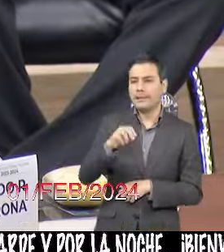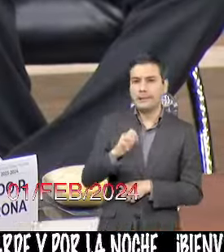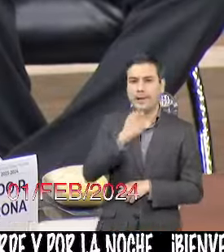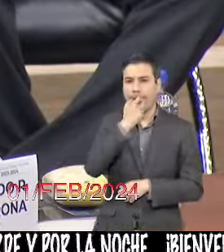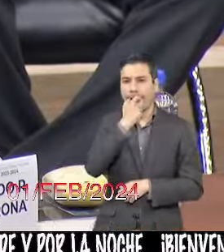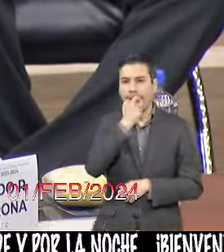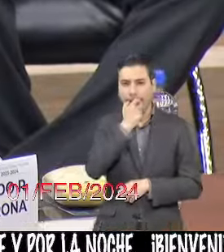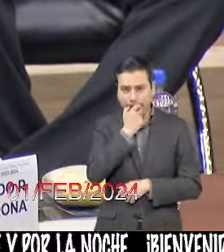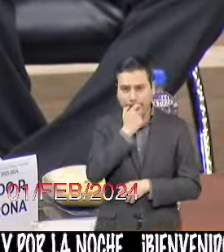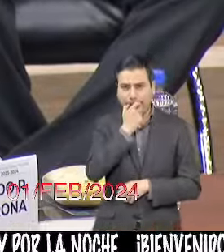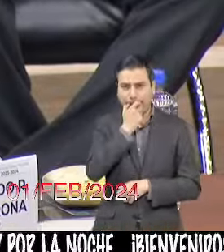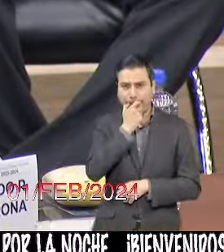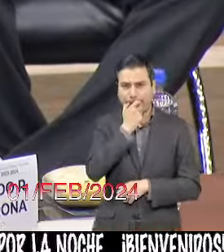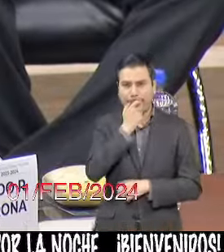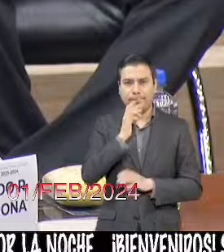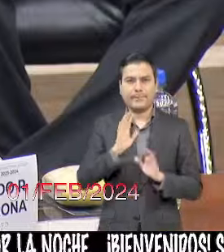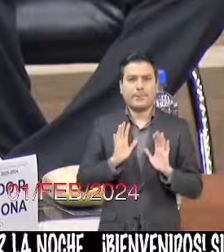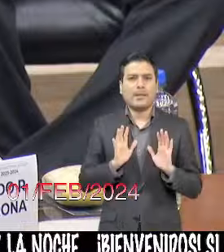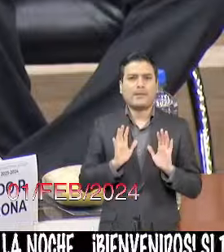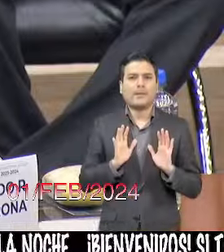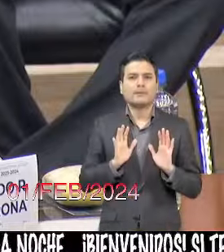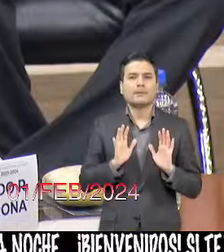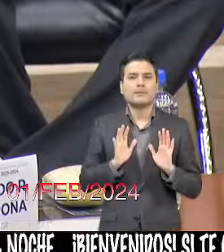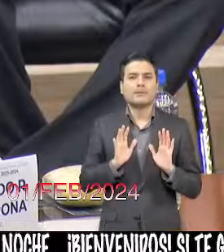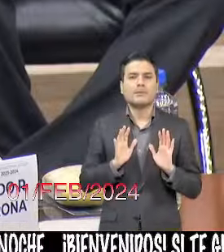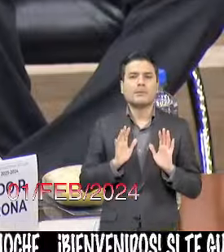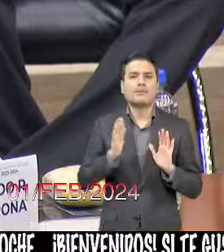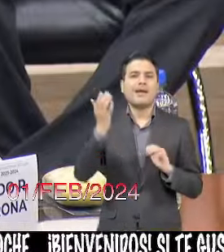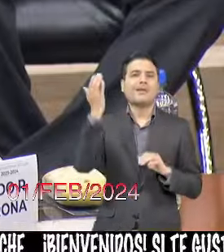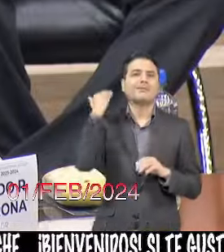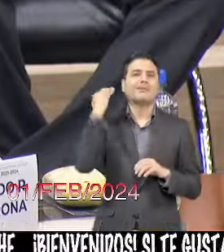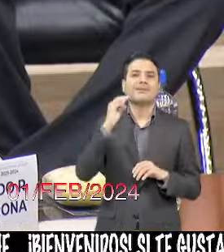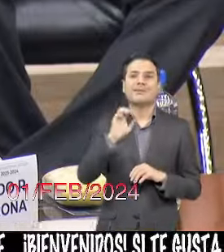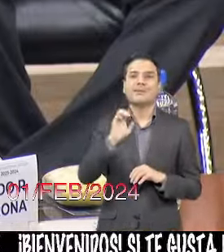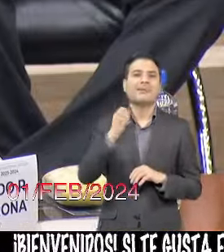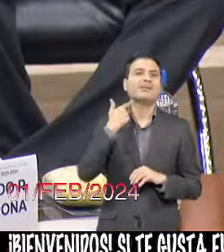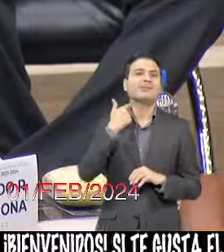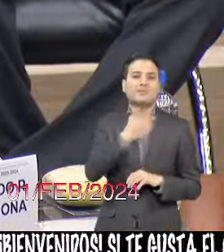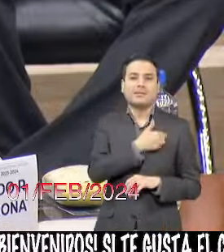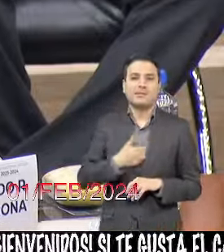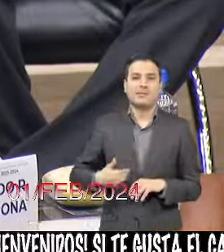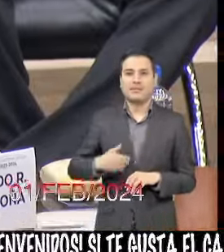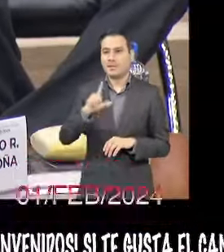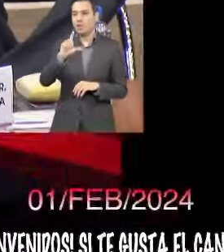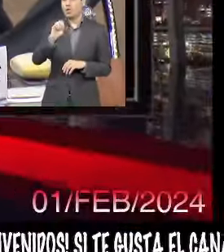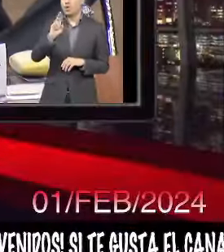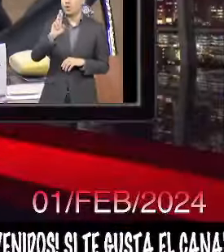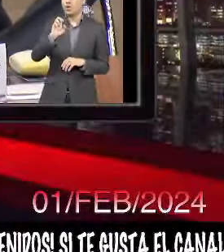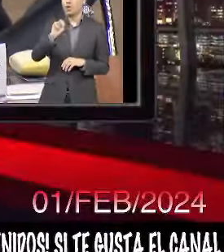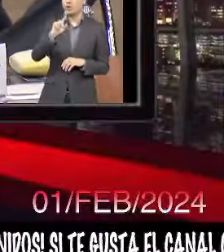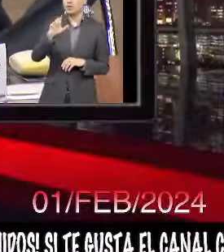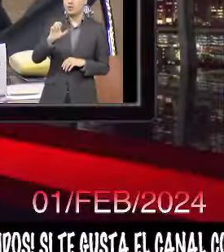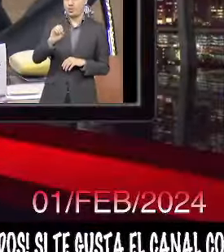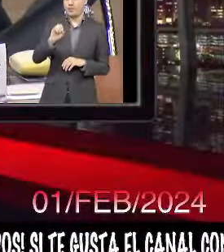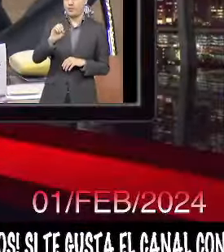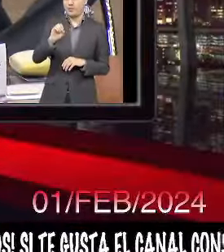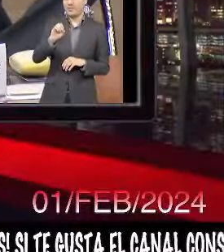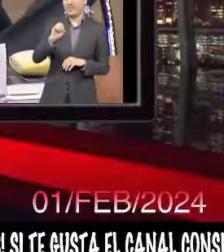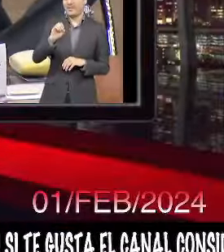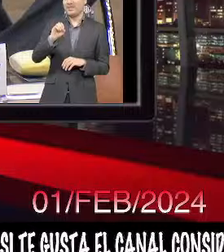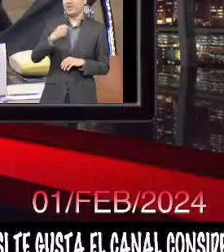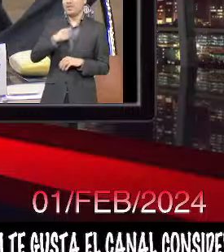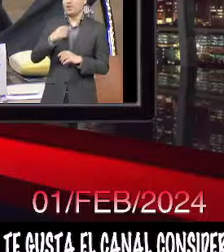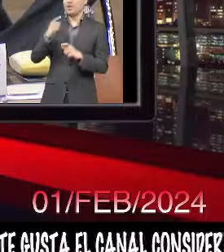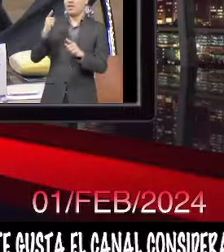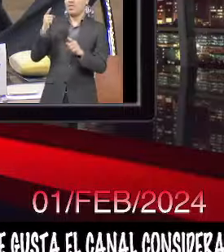árbitro. Decían que yo exageraba cuando al expresidente del INE, Lorenzo Córdoba, le decía que no era un árbitro vendido, sino que era un